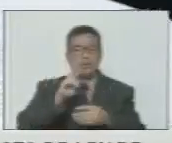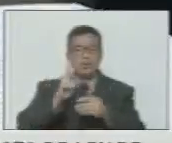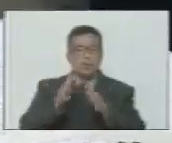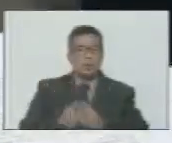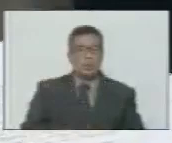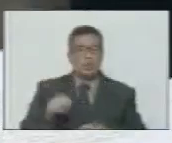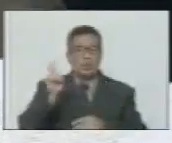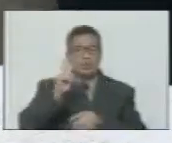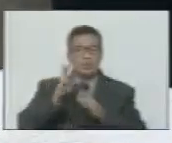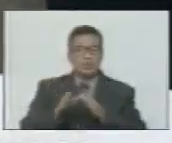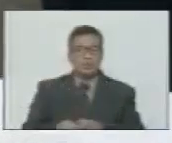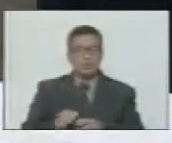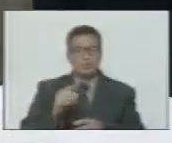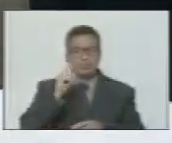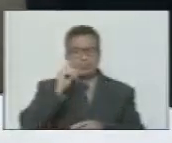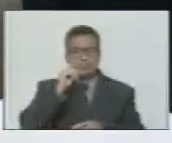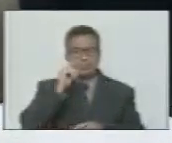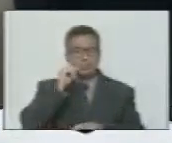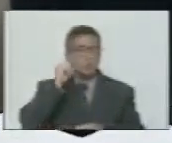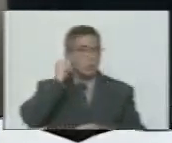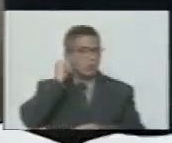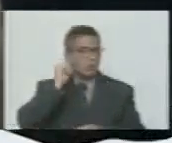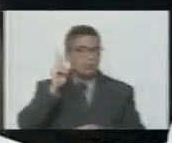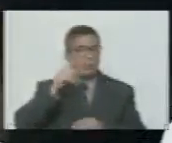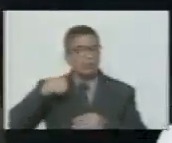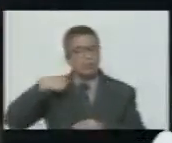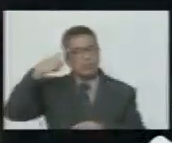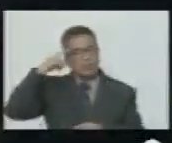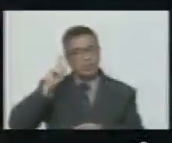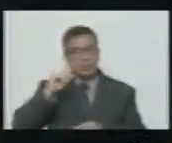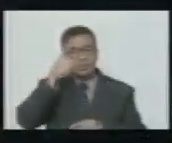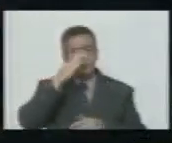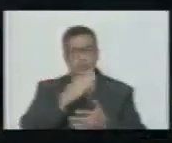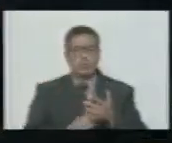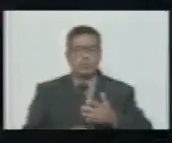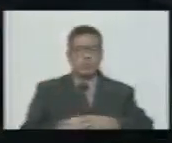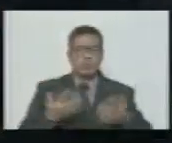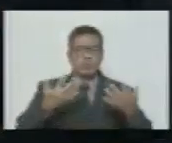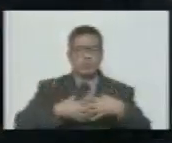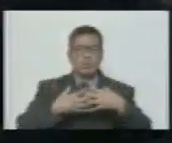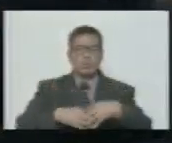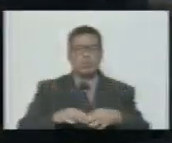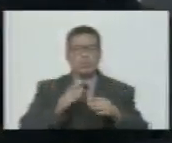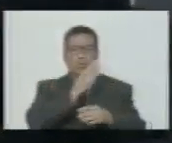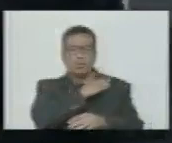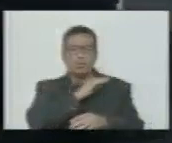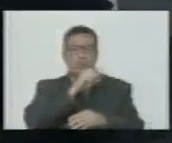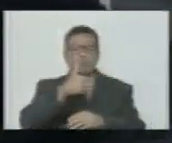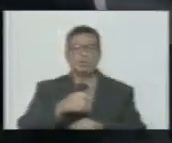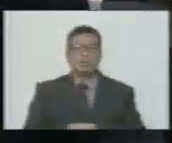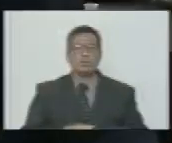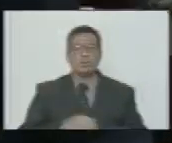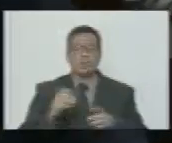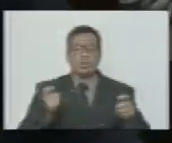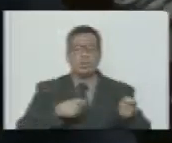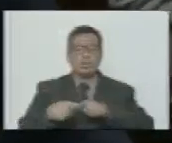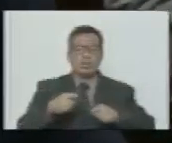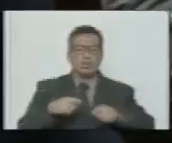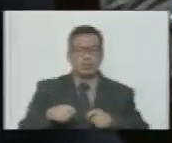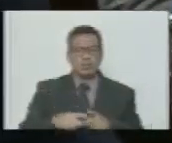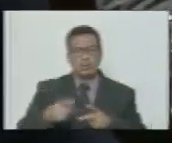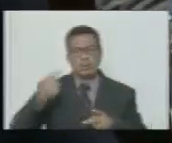ser venezolanos o venezolanas. 6. Al menos 1/3 de los integrantes de la junta directiva